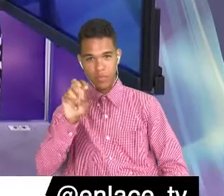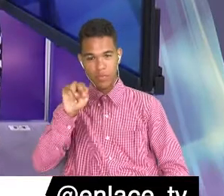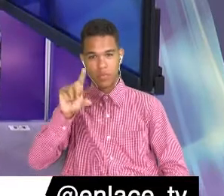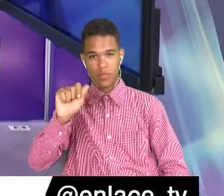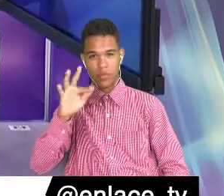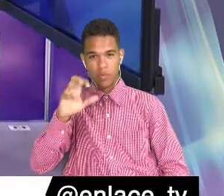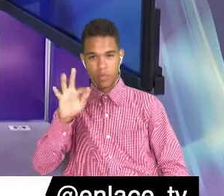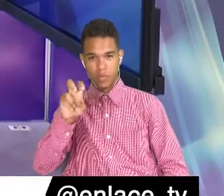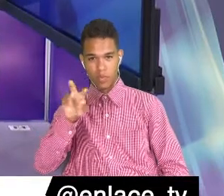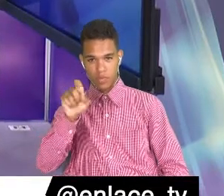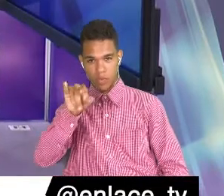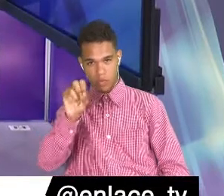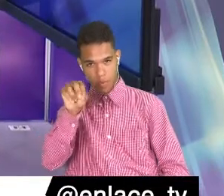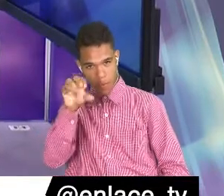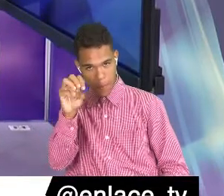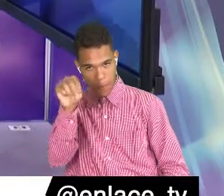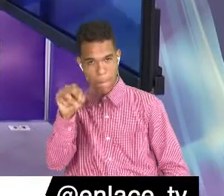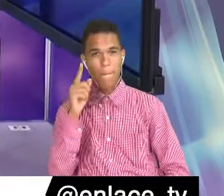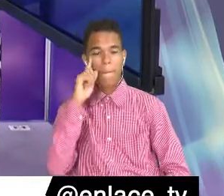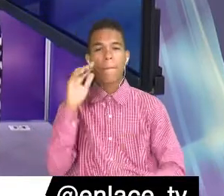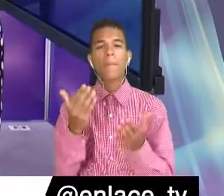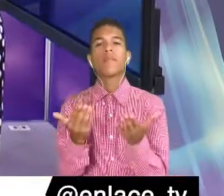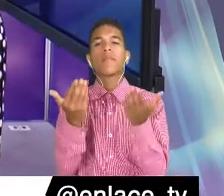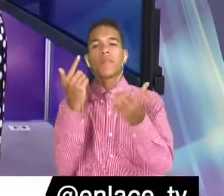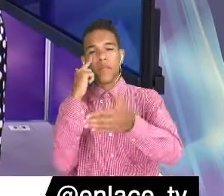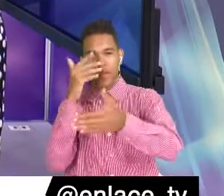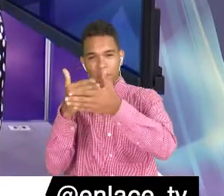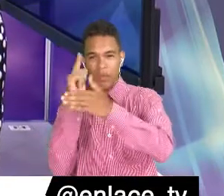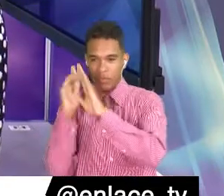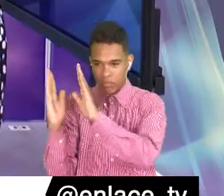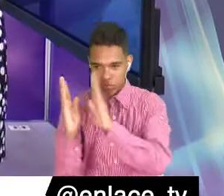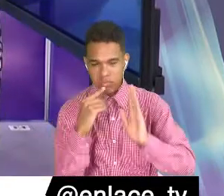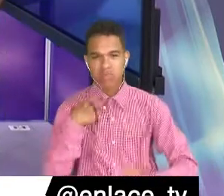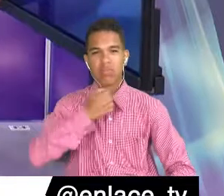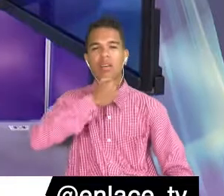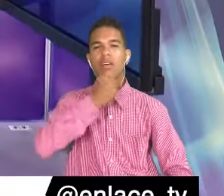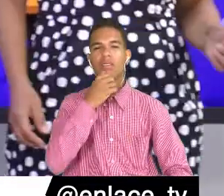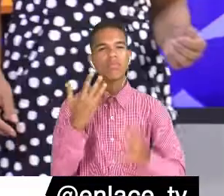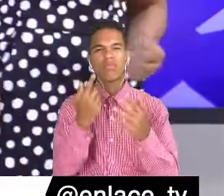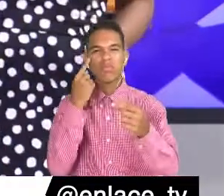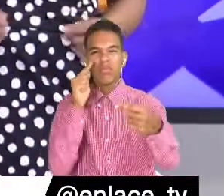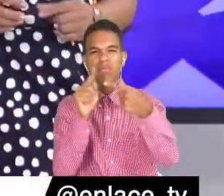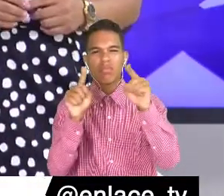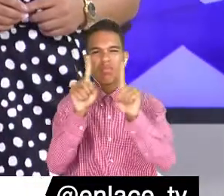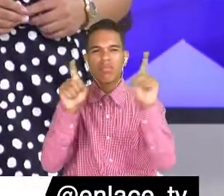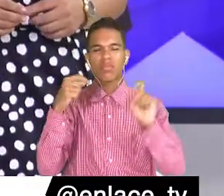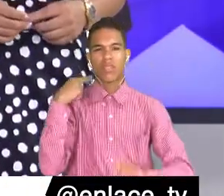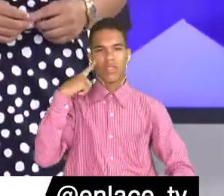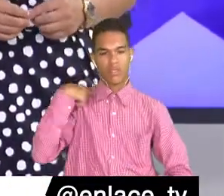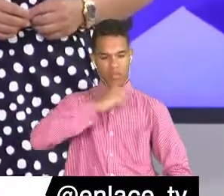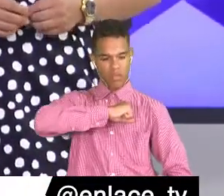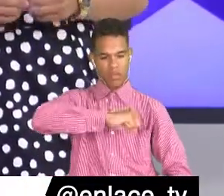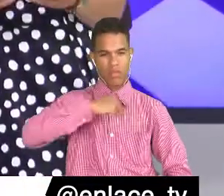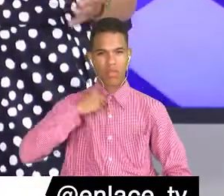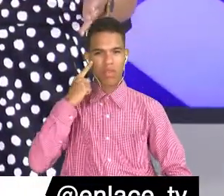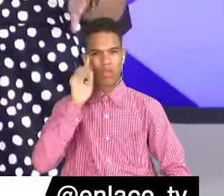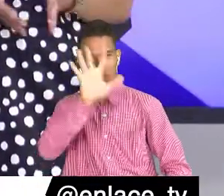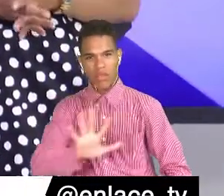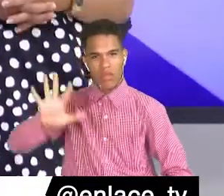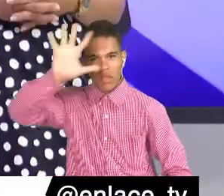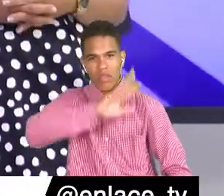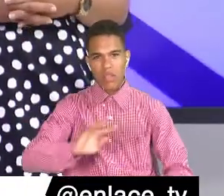www.enlacetelevisión.com. Comenzamos con los titulares de la presente emisión informativa, hablando de la Defensoría Regional del Pueblo, quien se trasladó